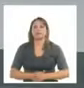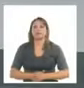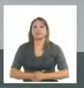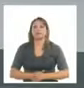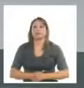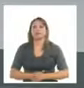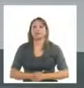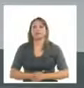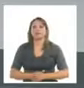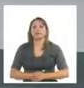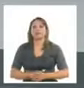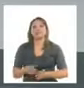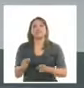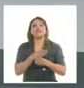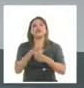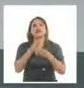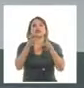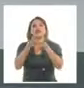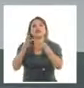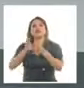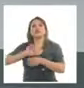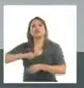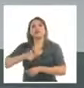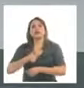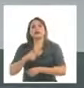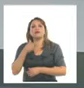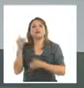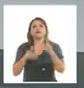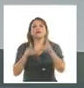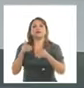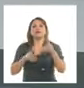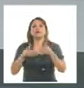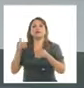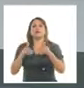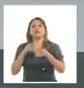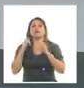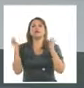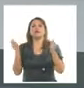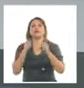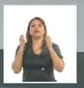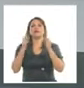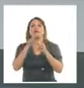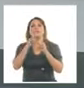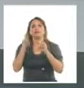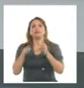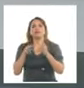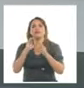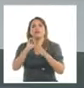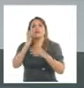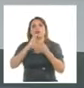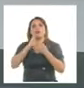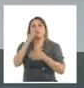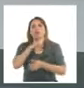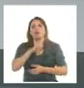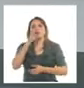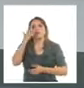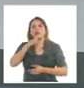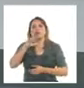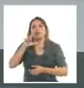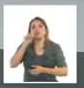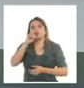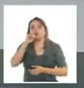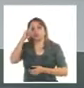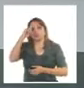Diferentes manifestaciones artísticas confluyeron en la edición 33 del Festival de Teatro Olga Alonso, que concluyó este fin de